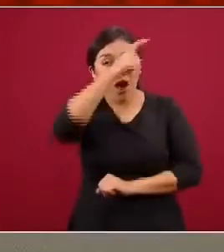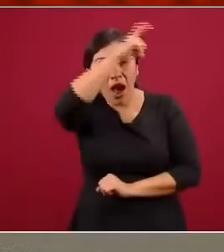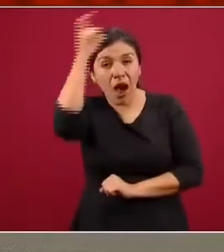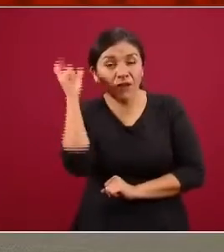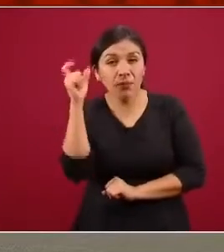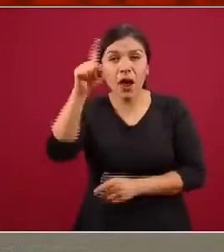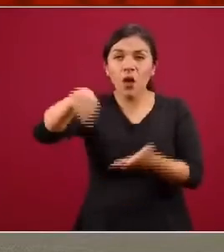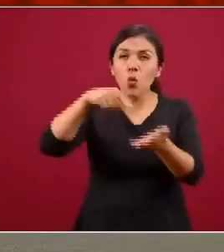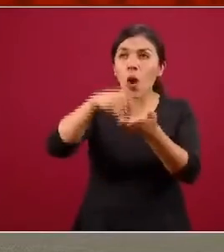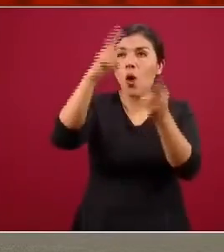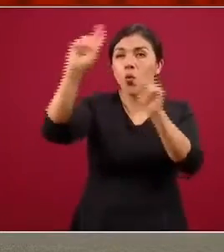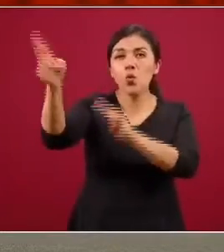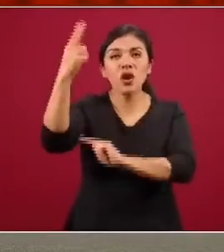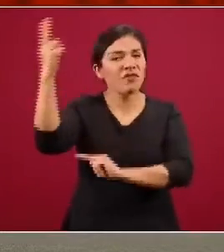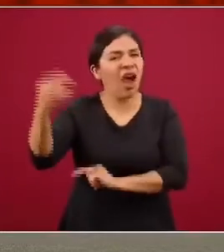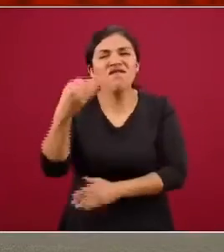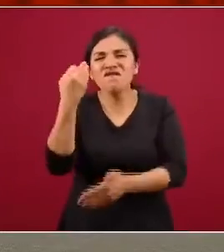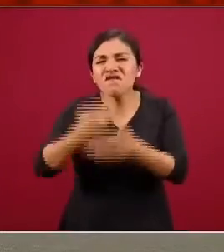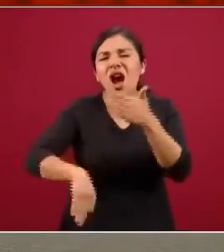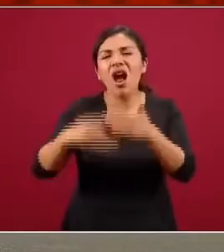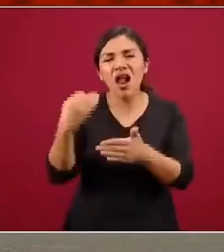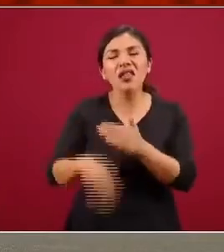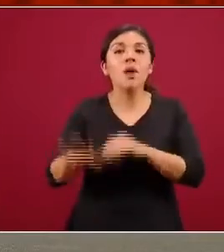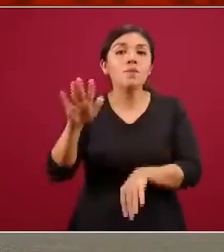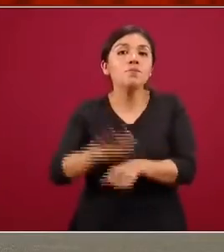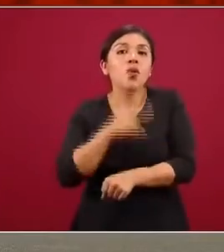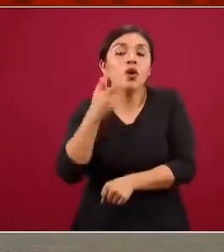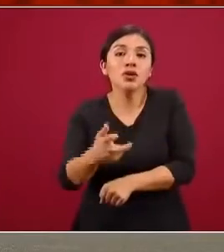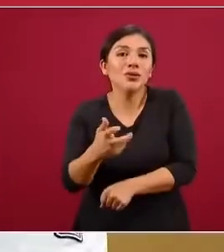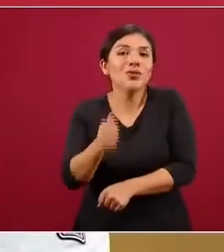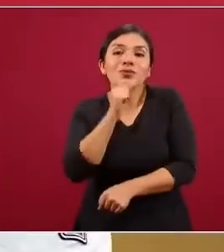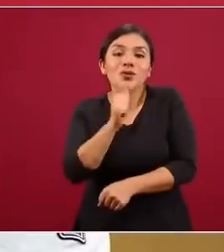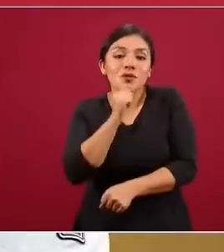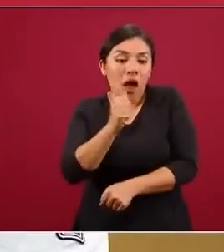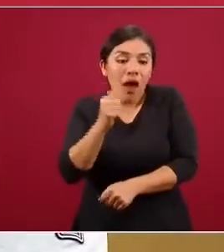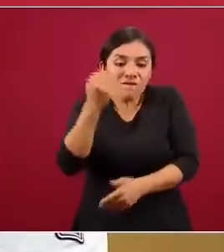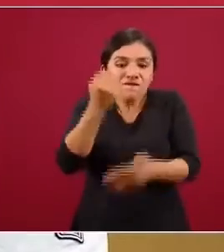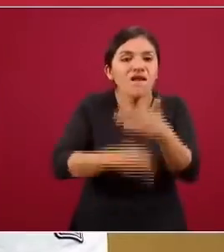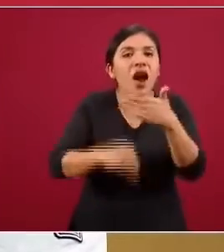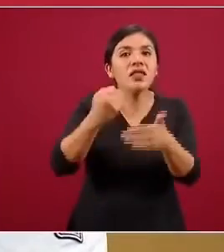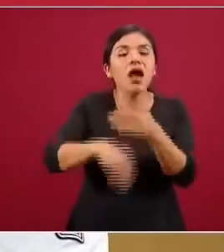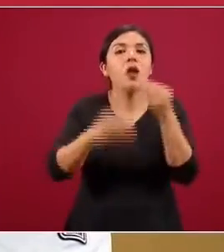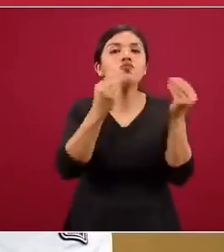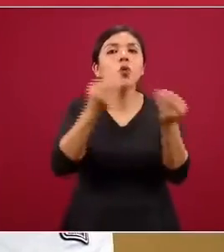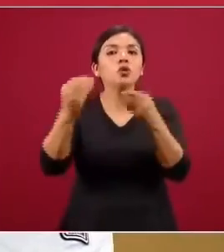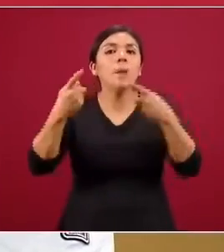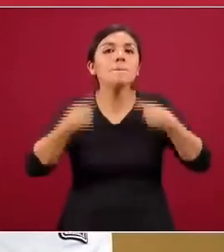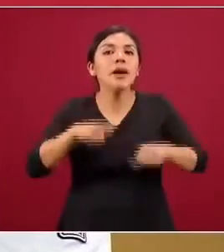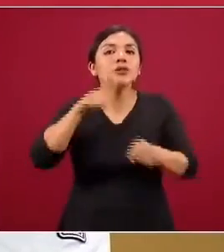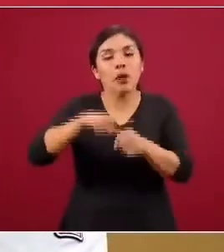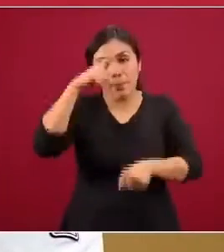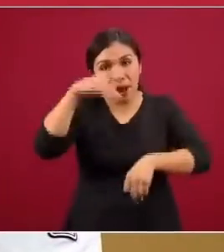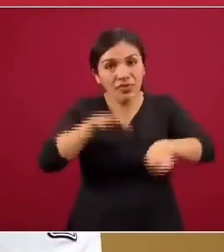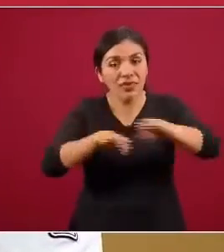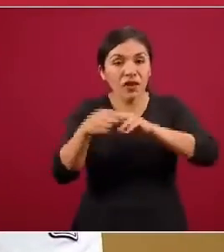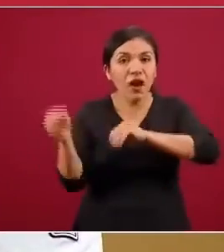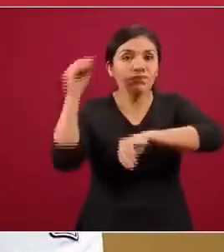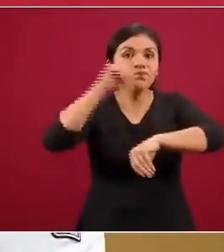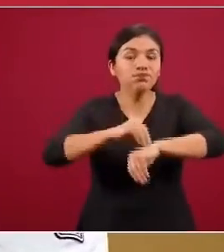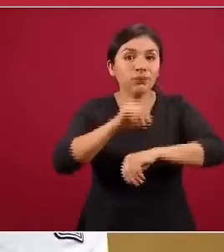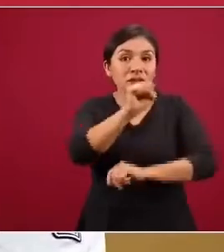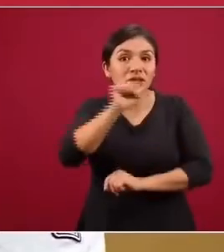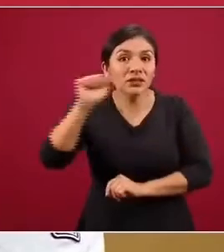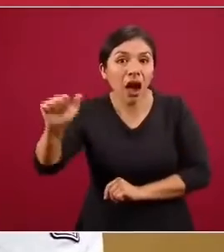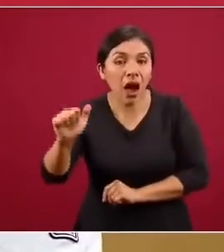sus universidades y, por lo tanto, no estaba satisfaciendo la necesidad de personal en el Sistema Nacional de